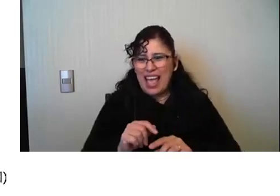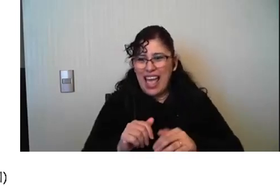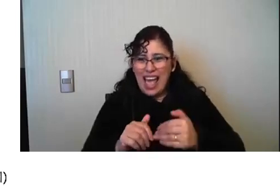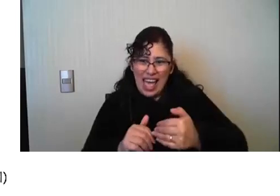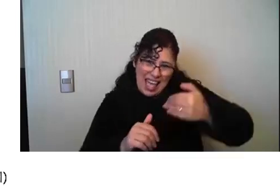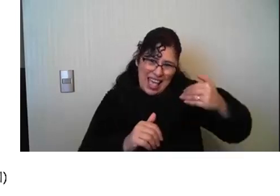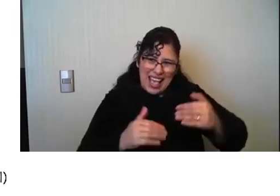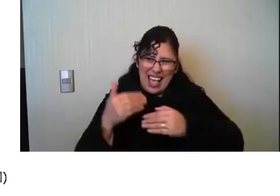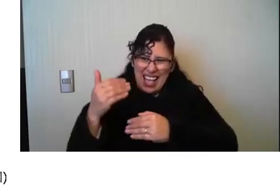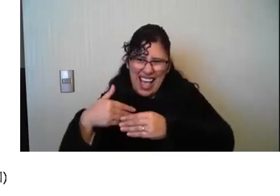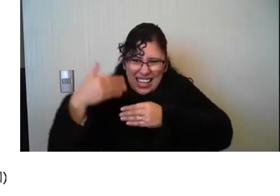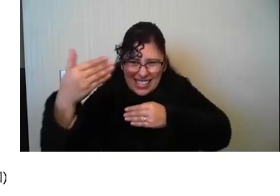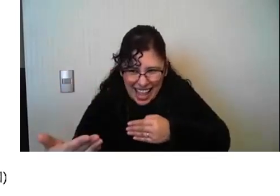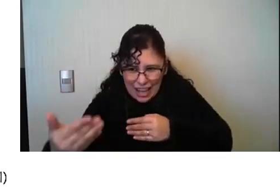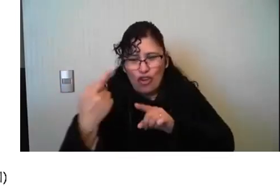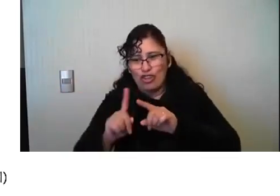lateral, y será